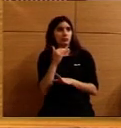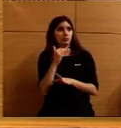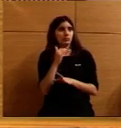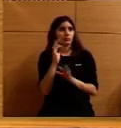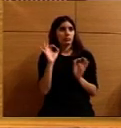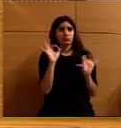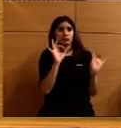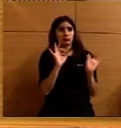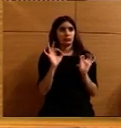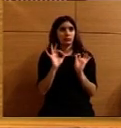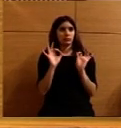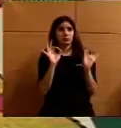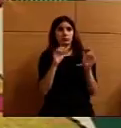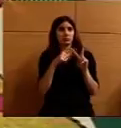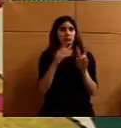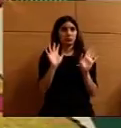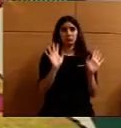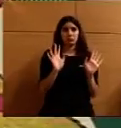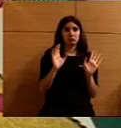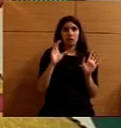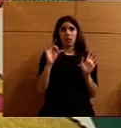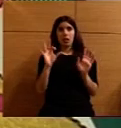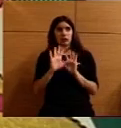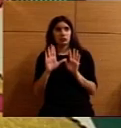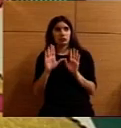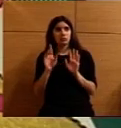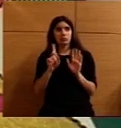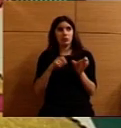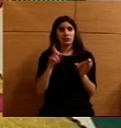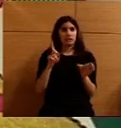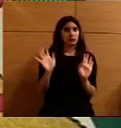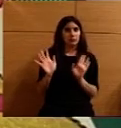No ha escrito, la VAI, Vox, Ciudadanos.